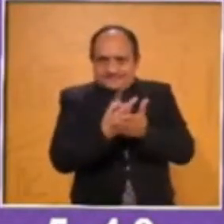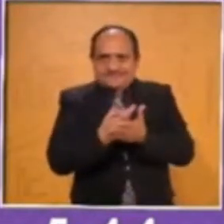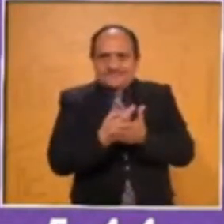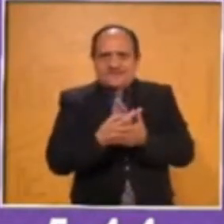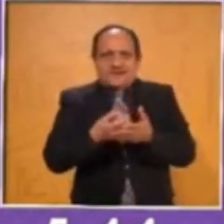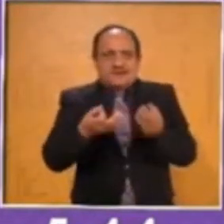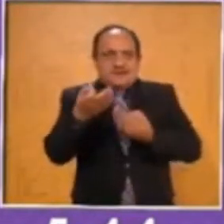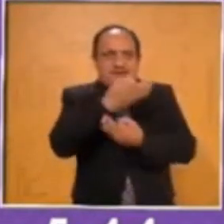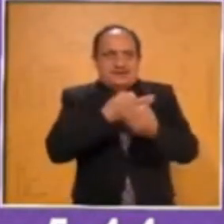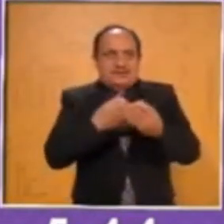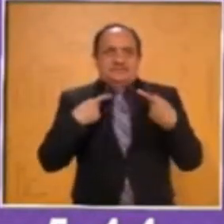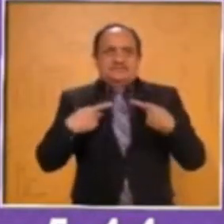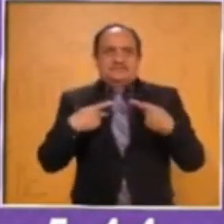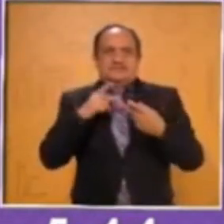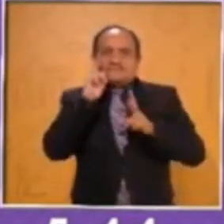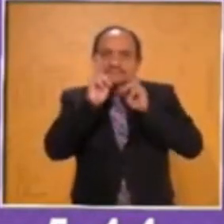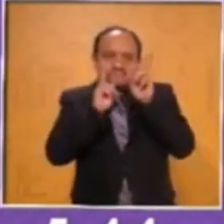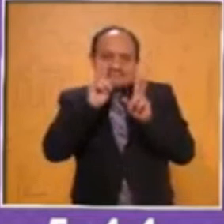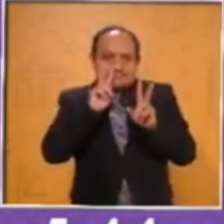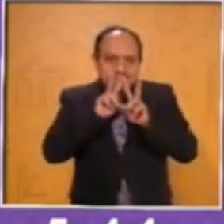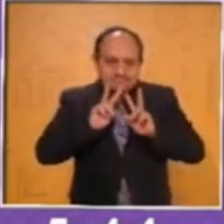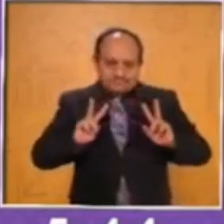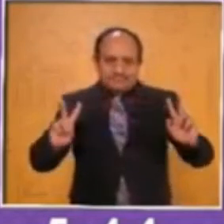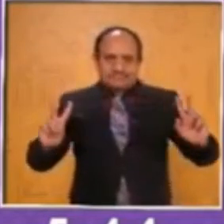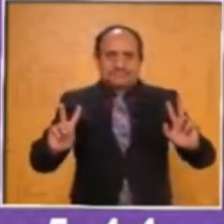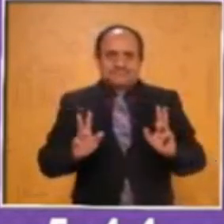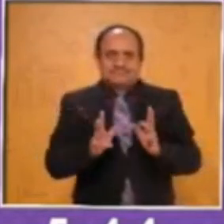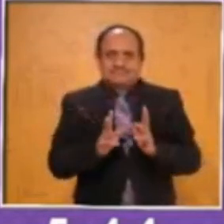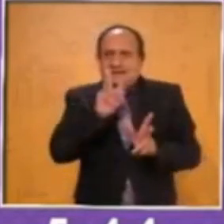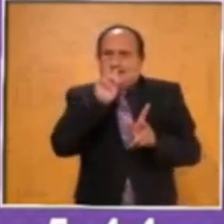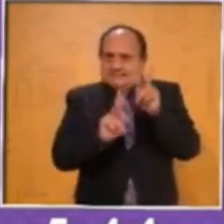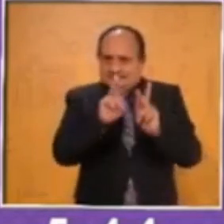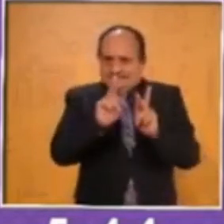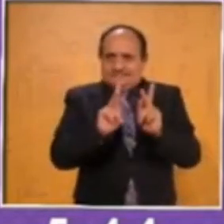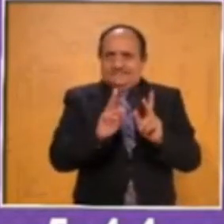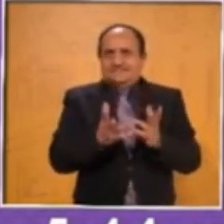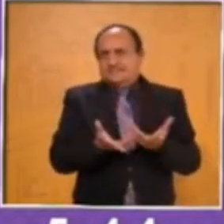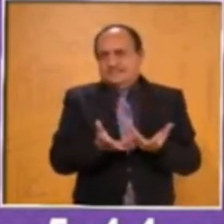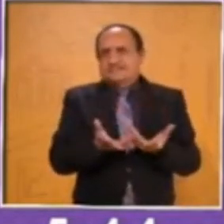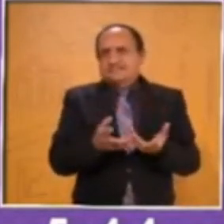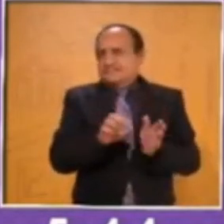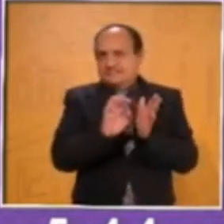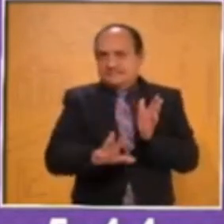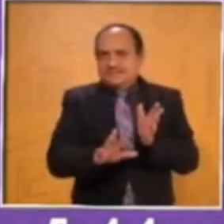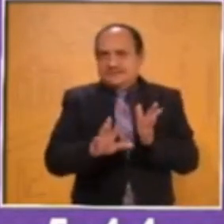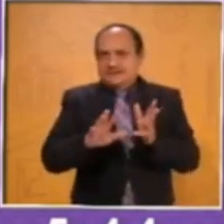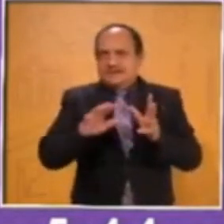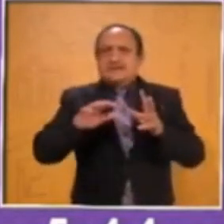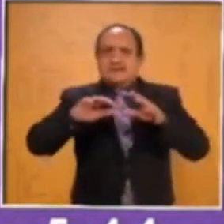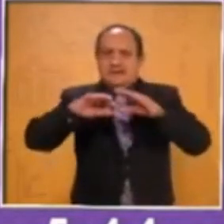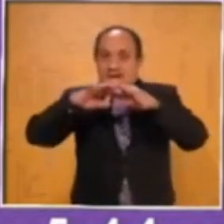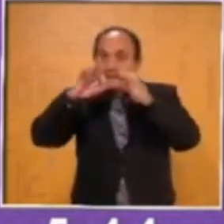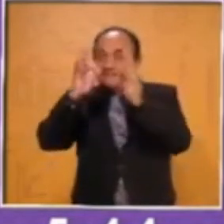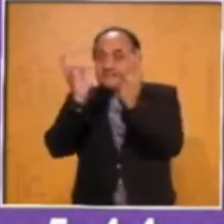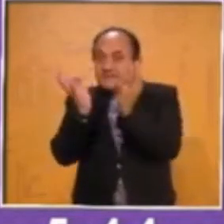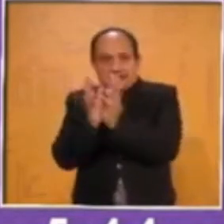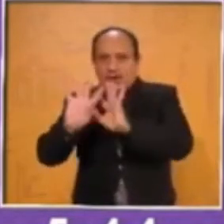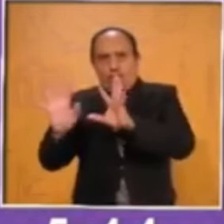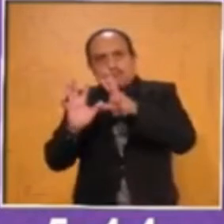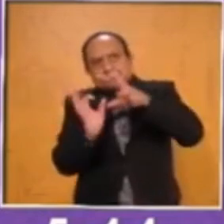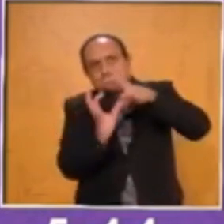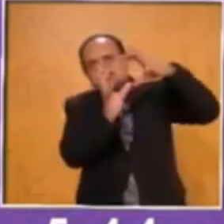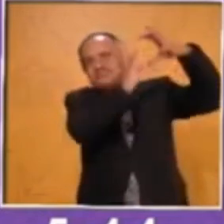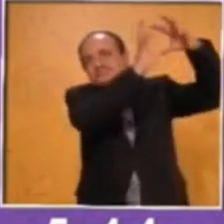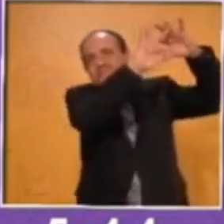están todos los visitantes. Podemos apreciar que no estamos hablando de el planeta Tierra. ¿Dónde nos